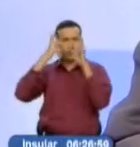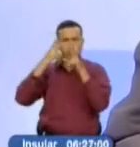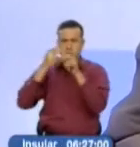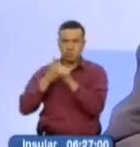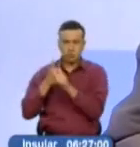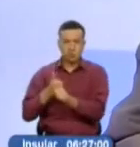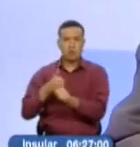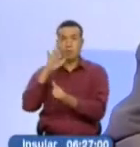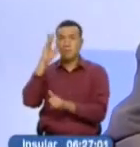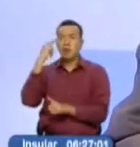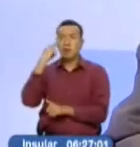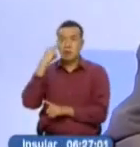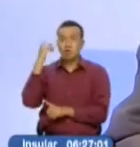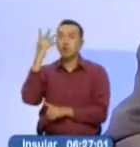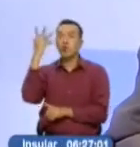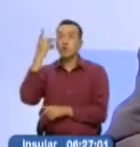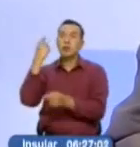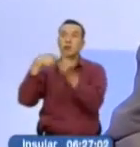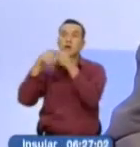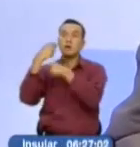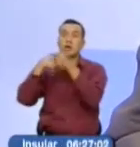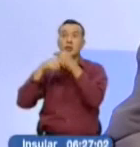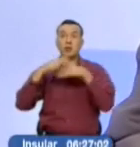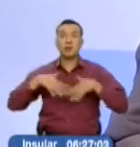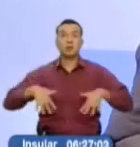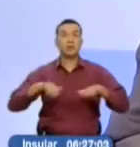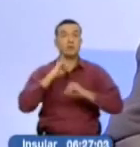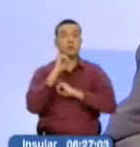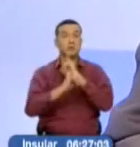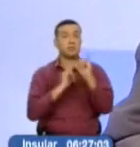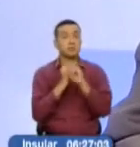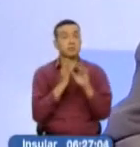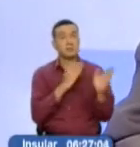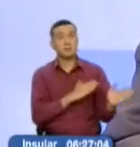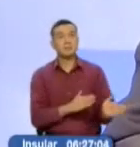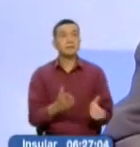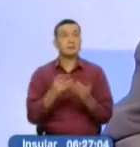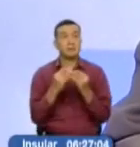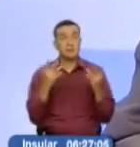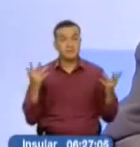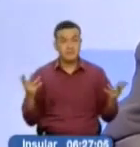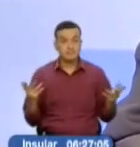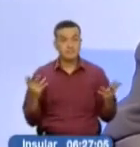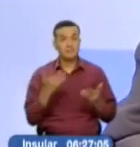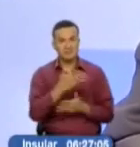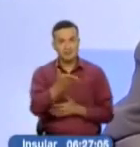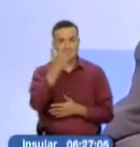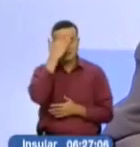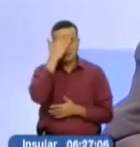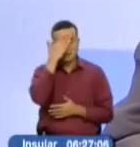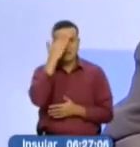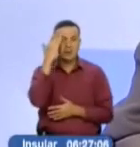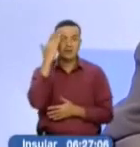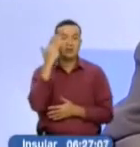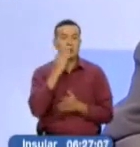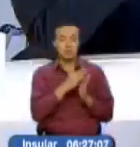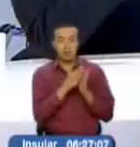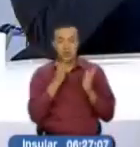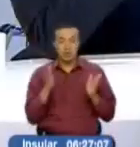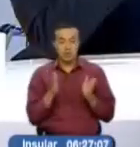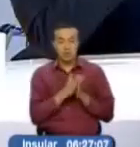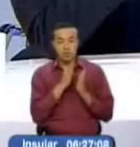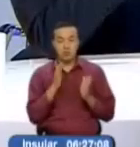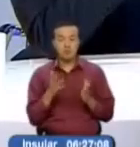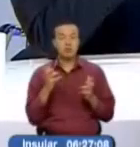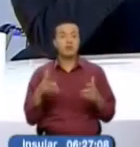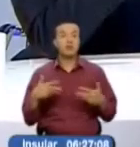búsqueda de mercados nuestra política exterior ha sido también muy errática recuerde usted que durante un tiempo